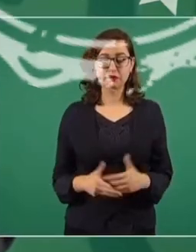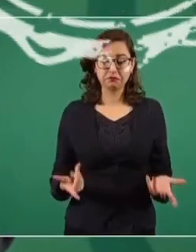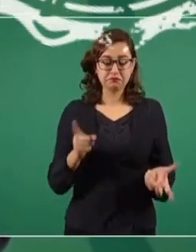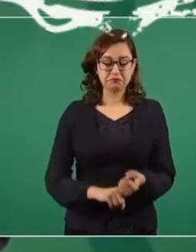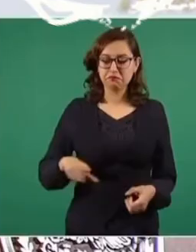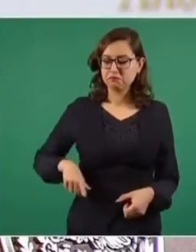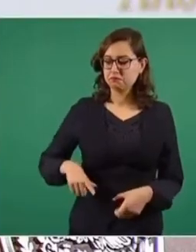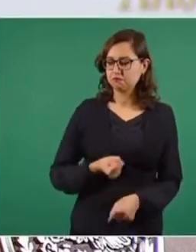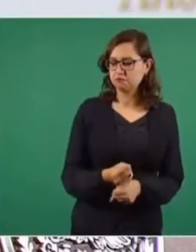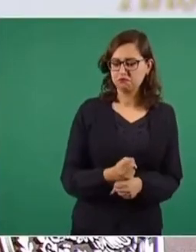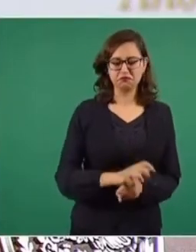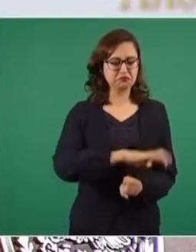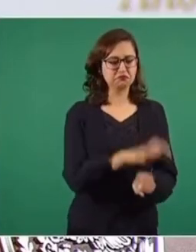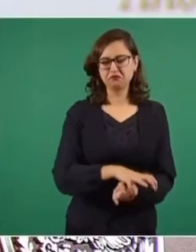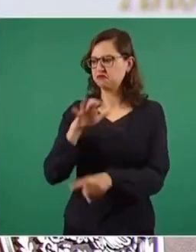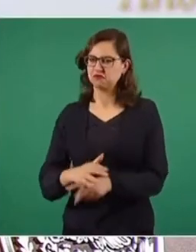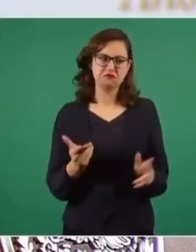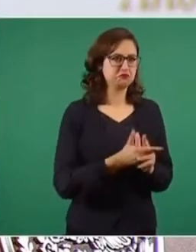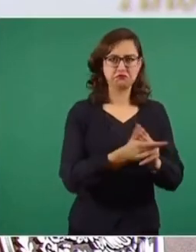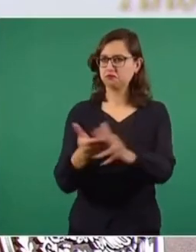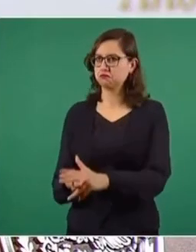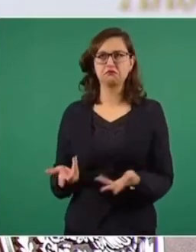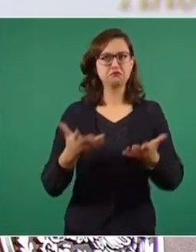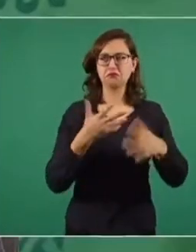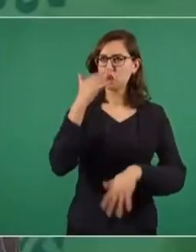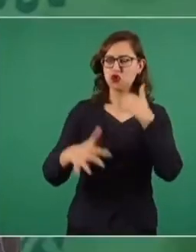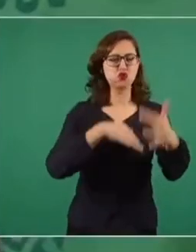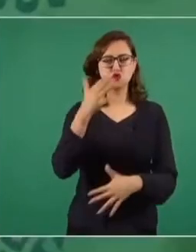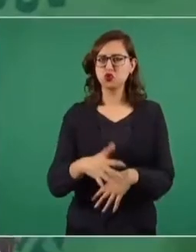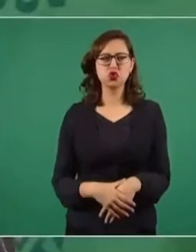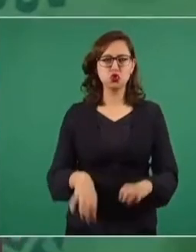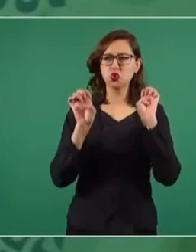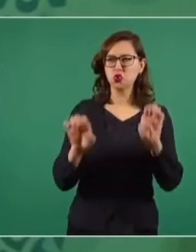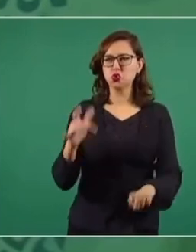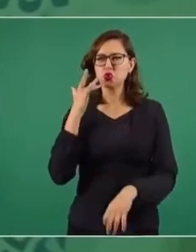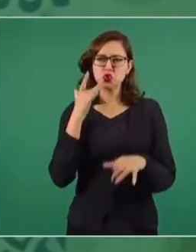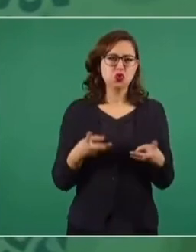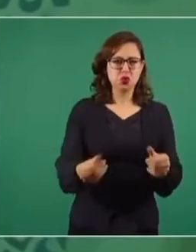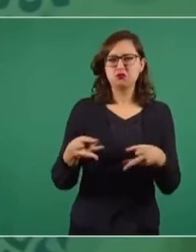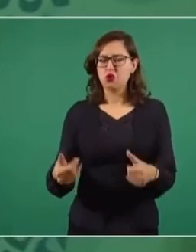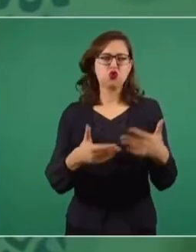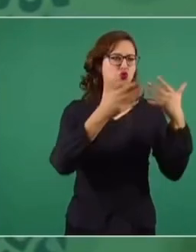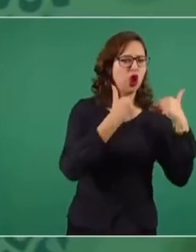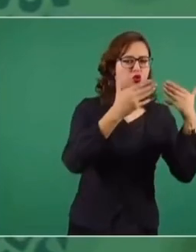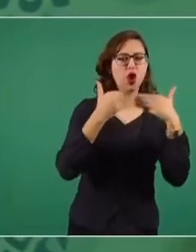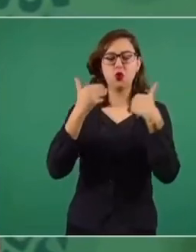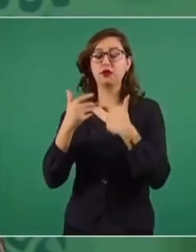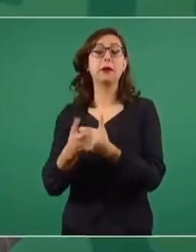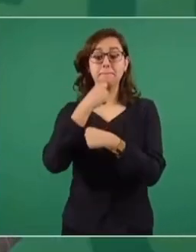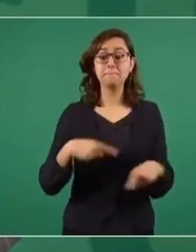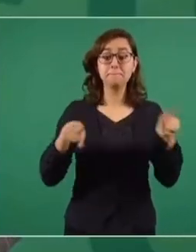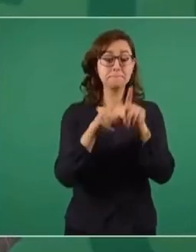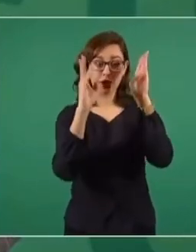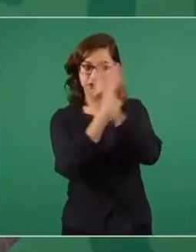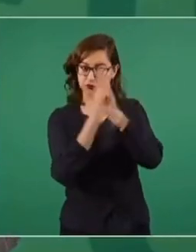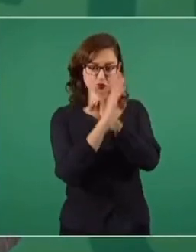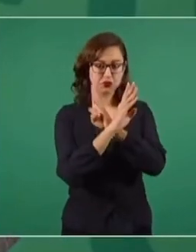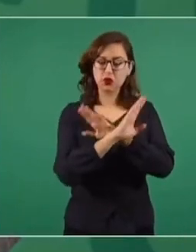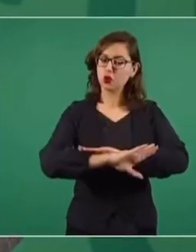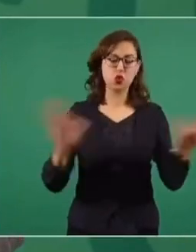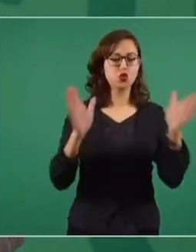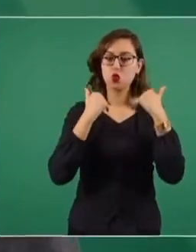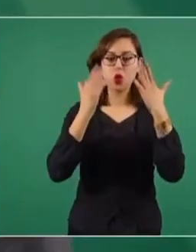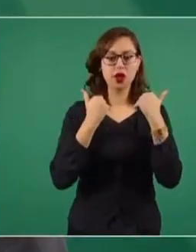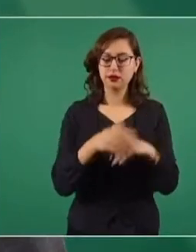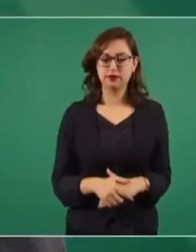No hay tortura, no hay represión, no hay masacres, no hay corrupción, no hay lujos en el gobierno, pero tampoco hay espionaje, que a eso quería